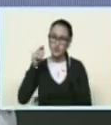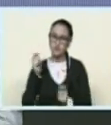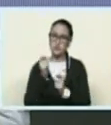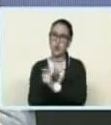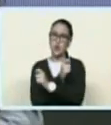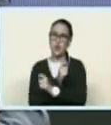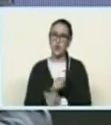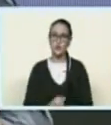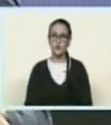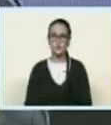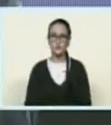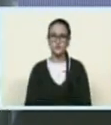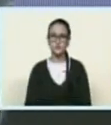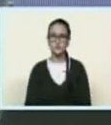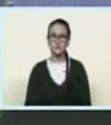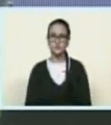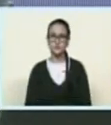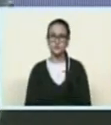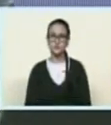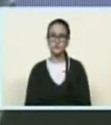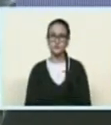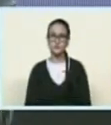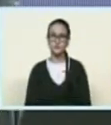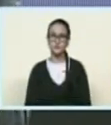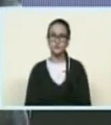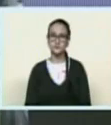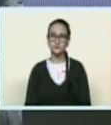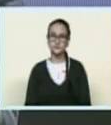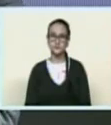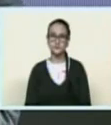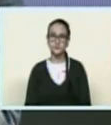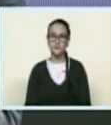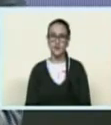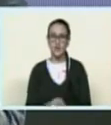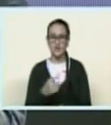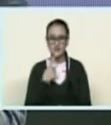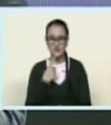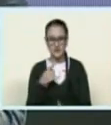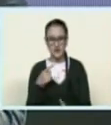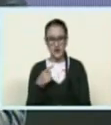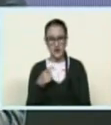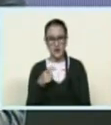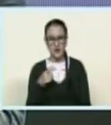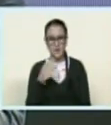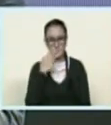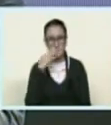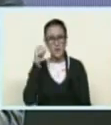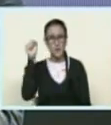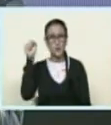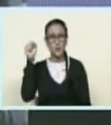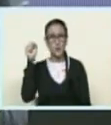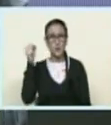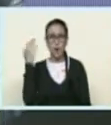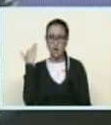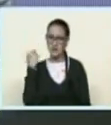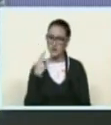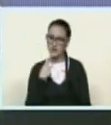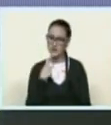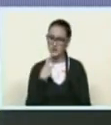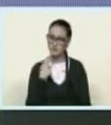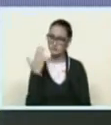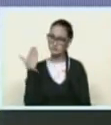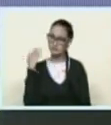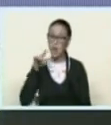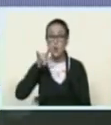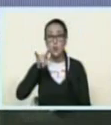realidad. Decía el compañero presidente Nicolás Maduro el